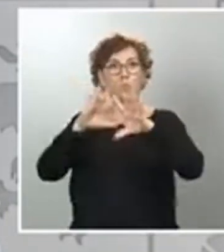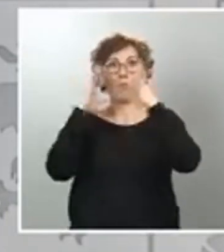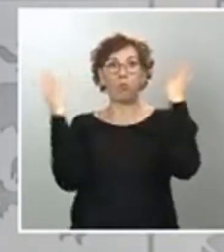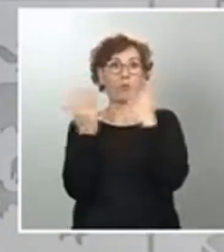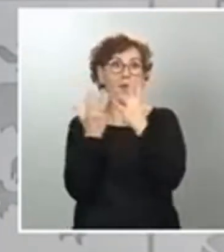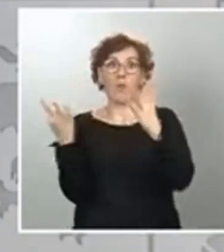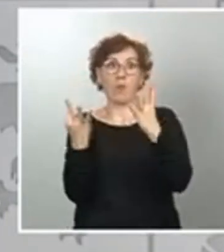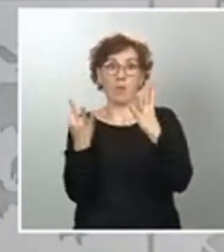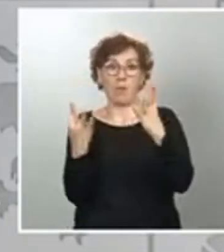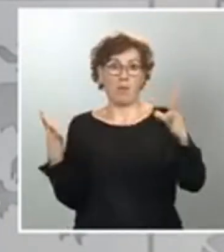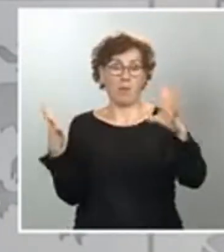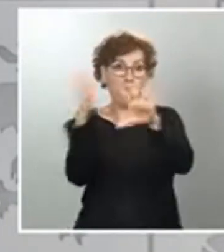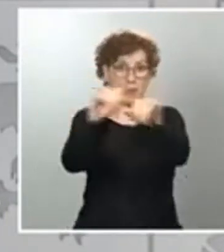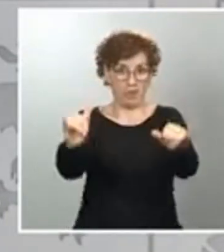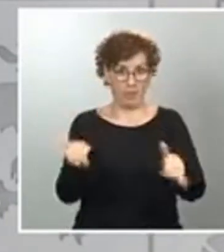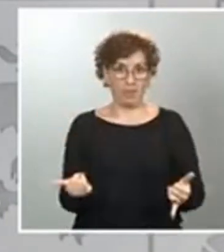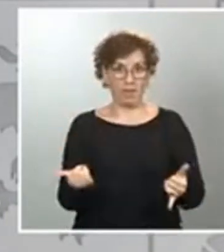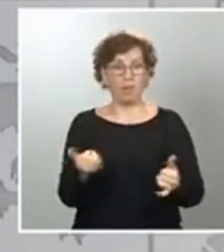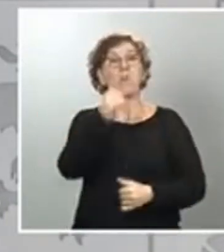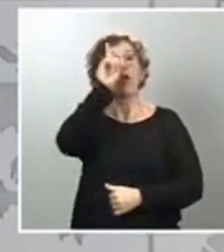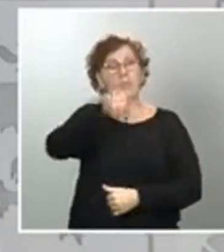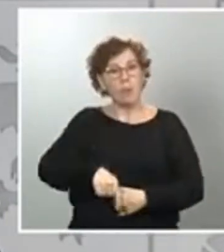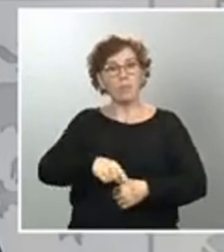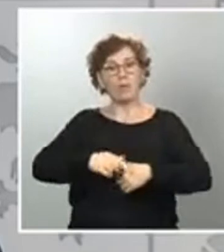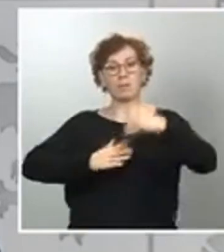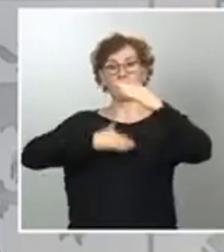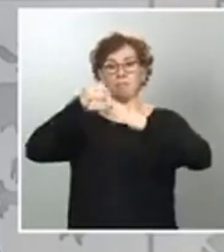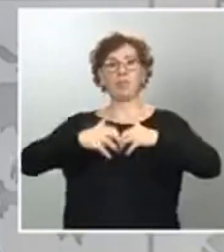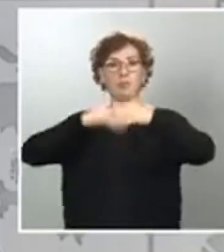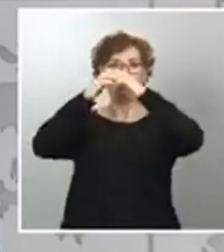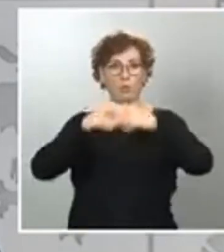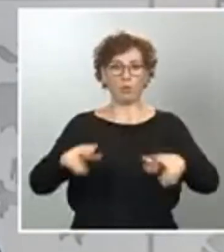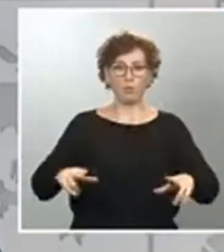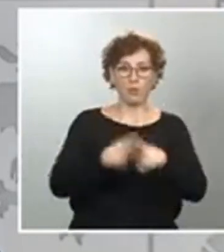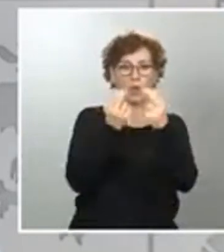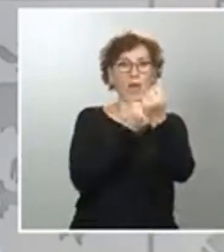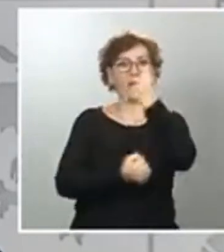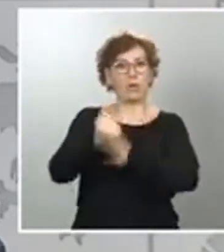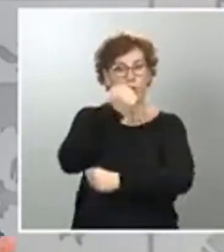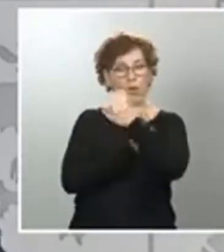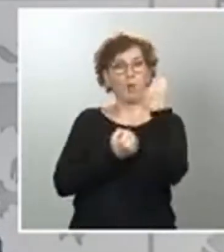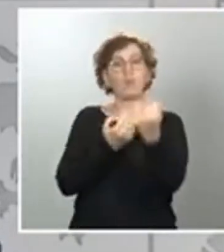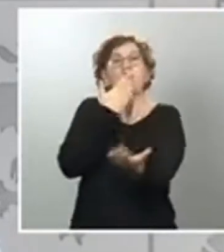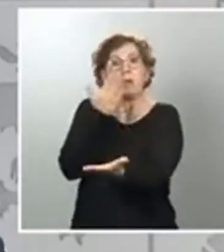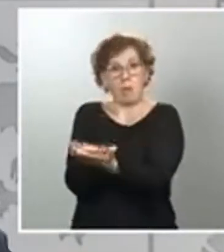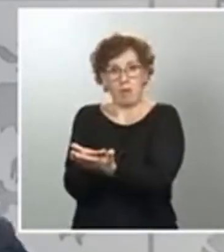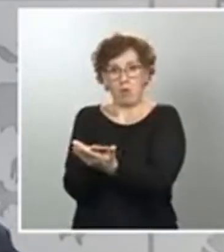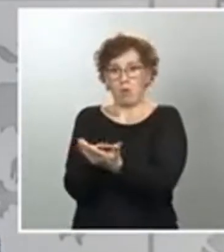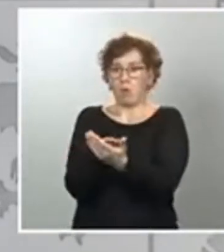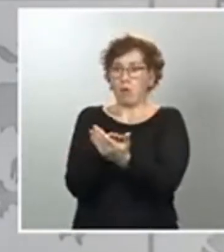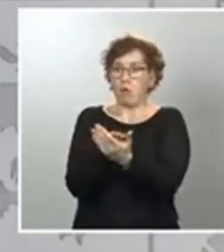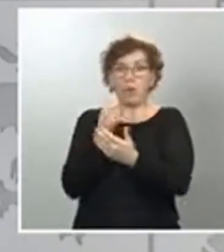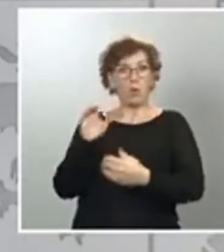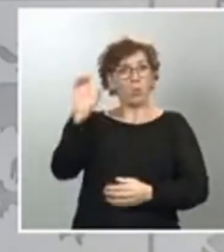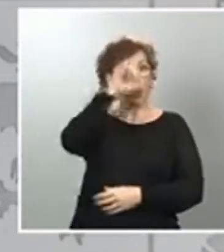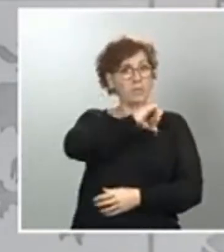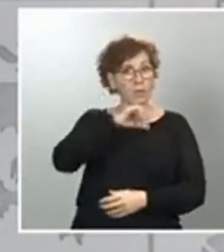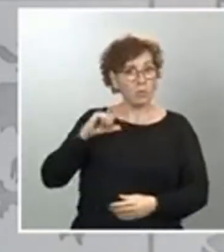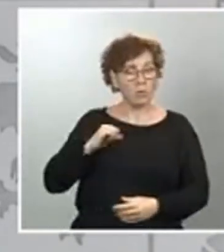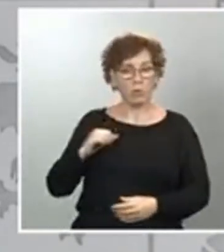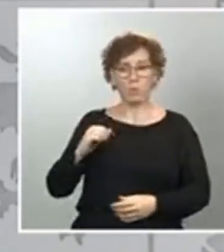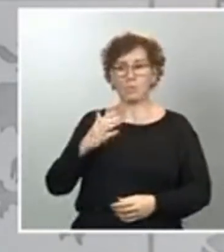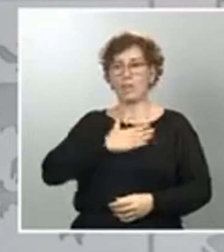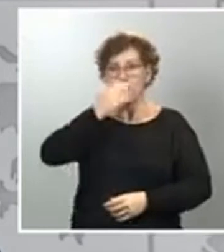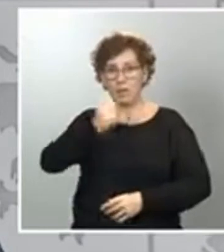esa apelación a la reconstrucción social y económica que estoy pidiendo no solamente a las comunidades autónomas, a los ayuntamientos, a los agentes sociales,